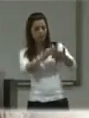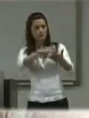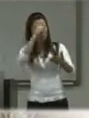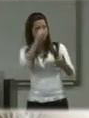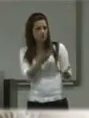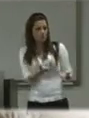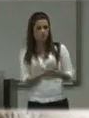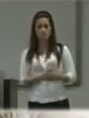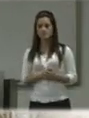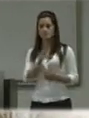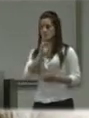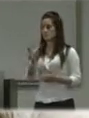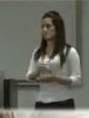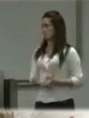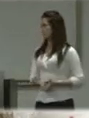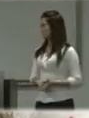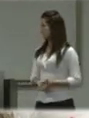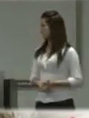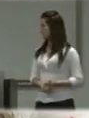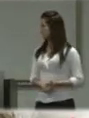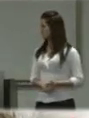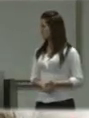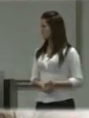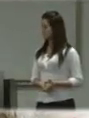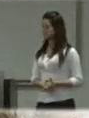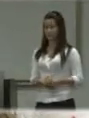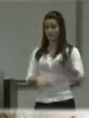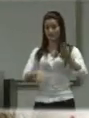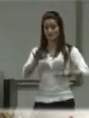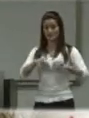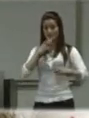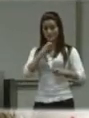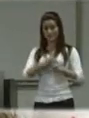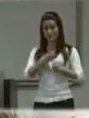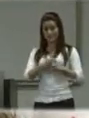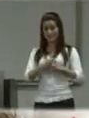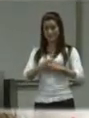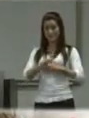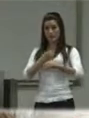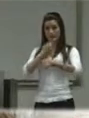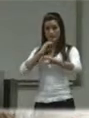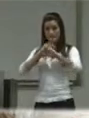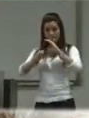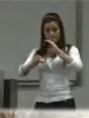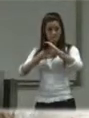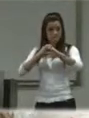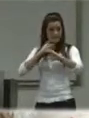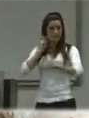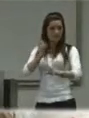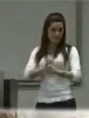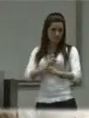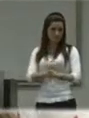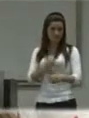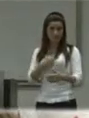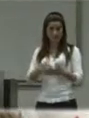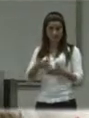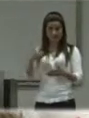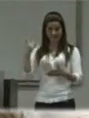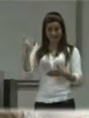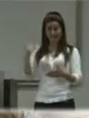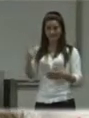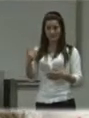que unos momentos es difícil la comunicación porque a mí a comienzo